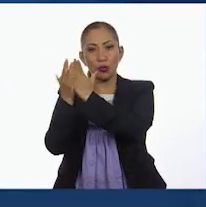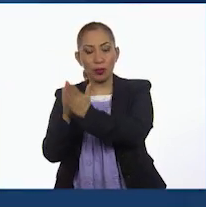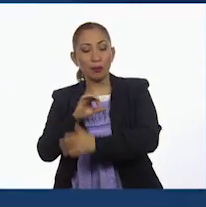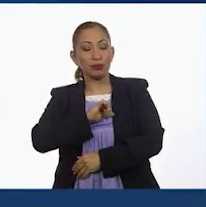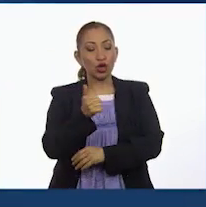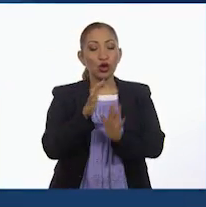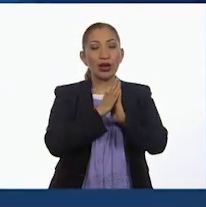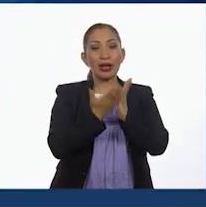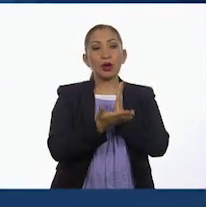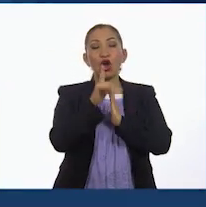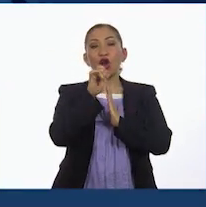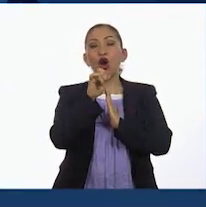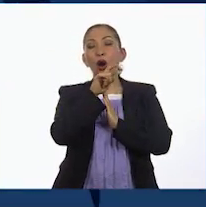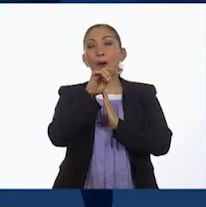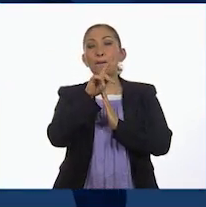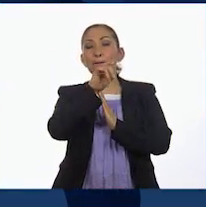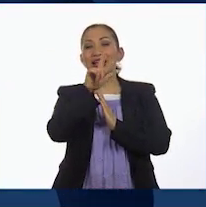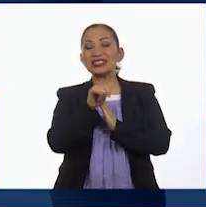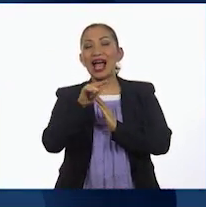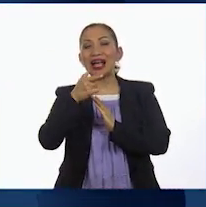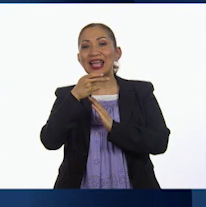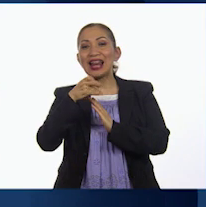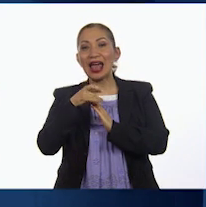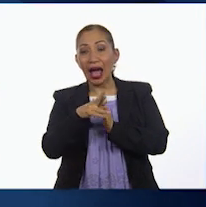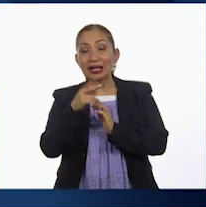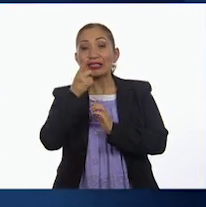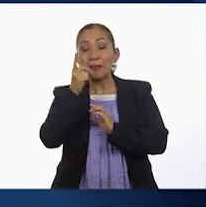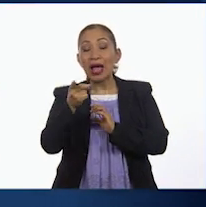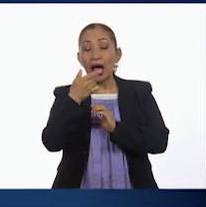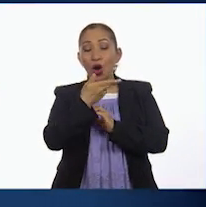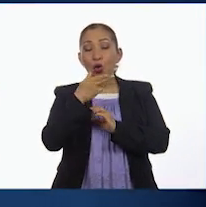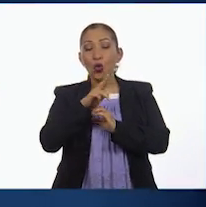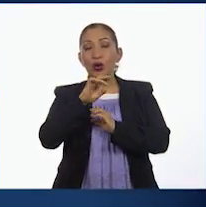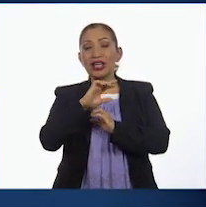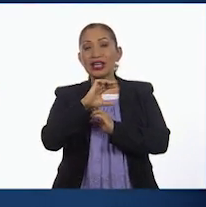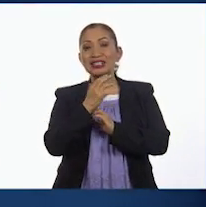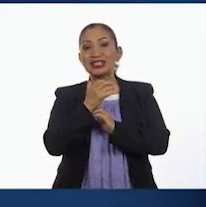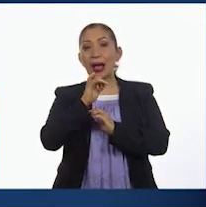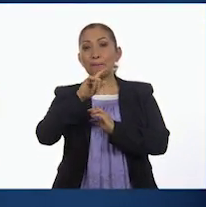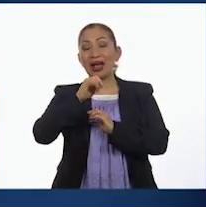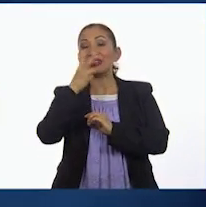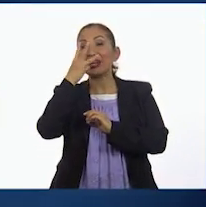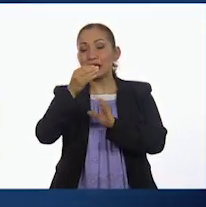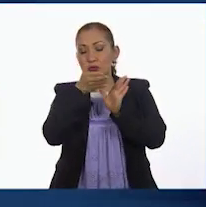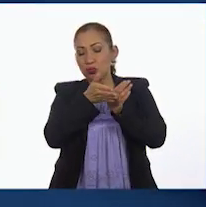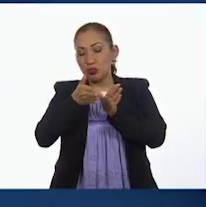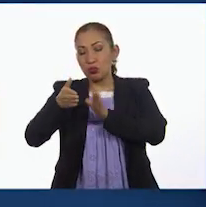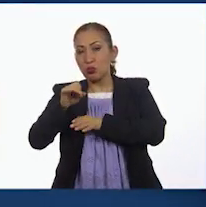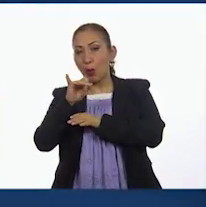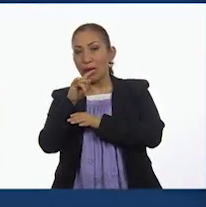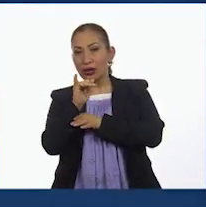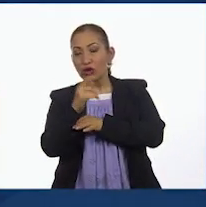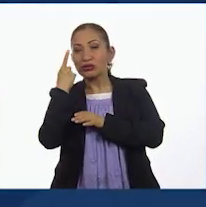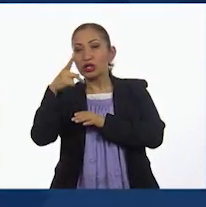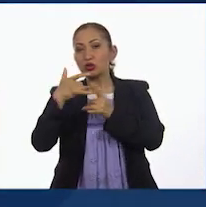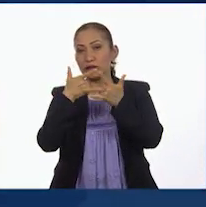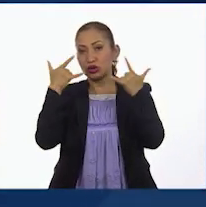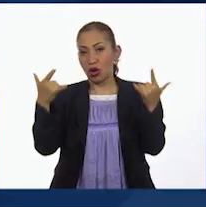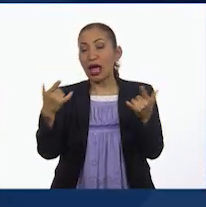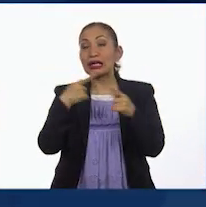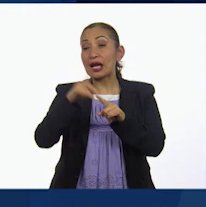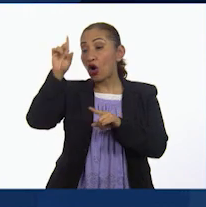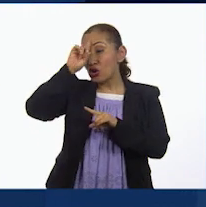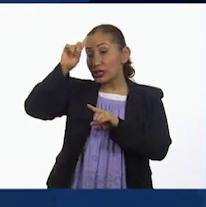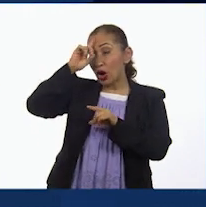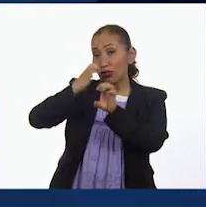de López Aguilar Fernando, que se llama Huichapan, 3 momentos de su historia. También viene de dónde se hizo, quién lo hizo, el Consejo Estatal, que